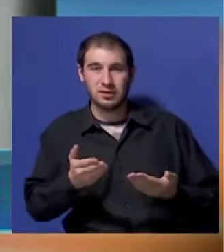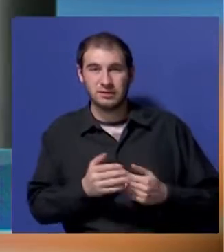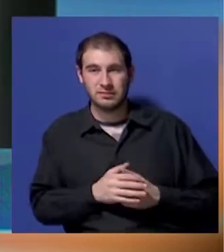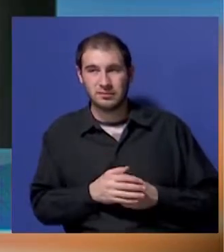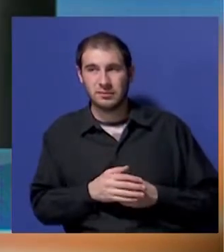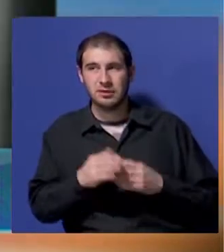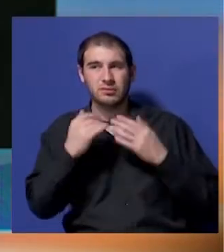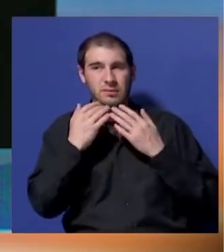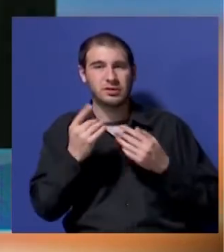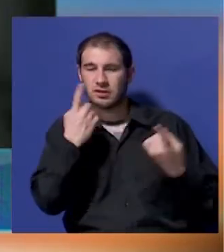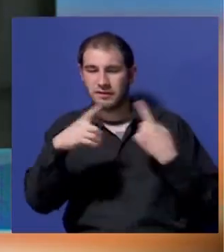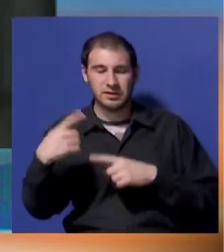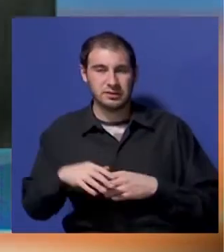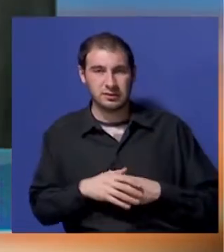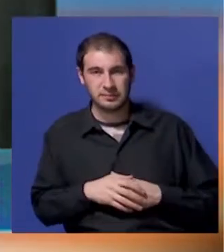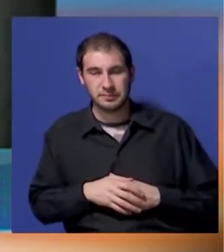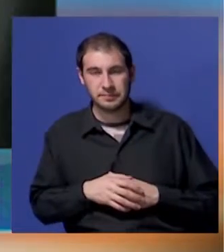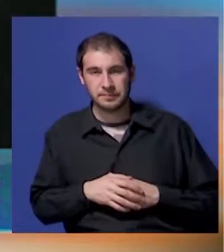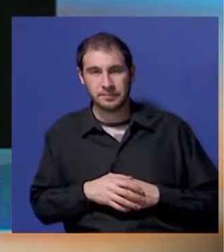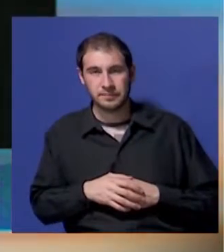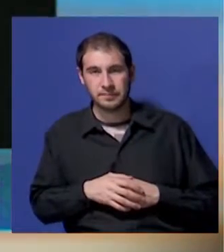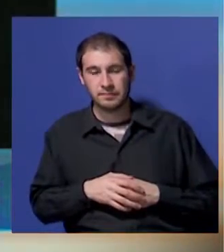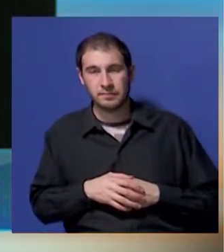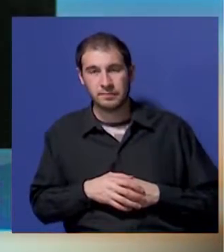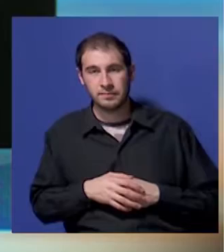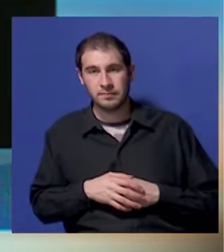más allá de nuestras diferencias. Y